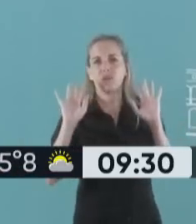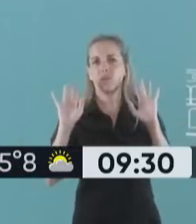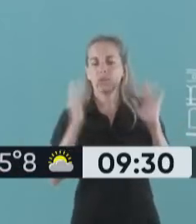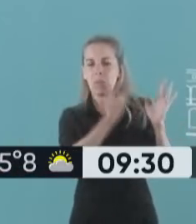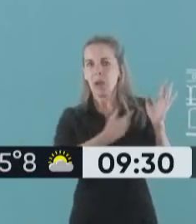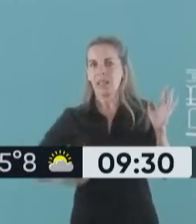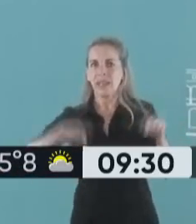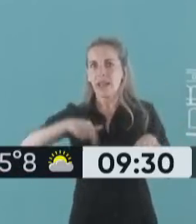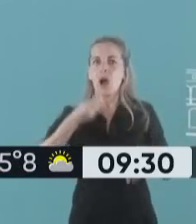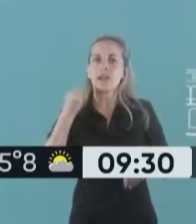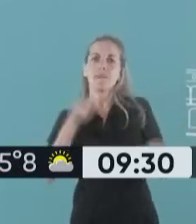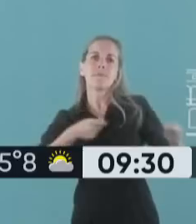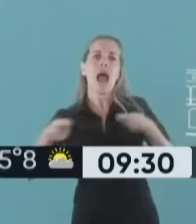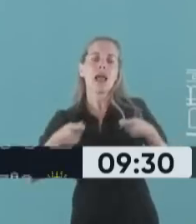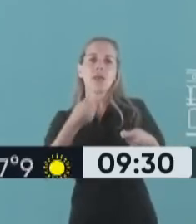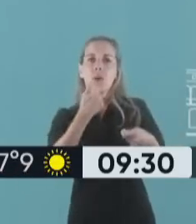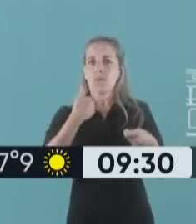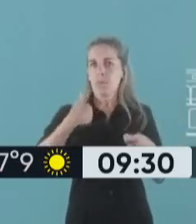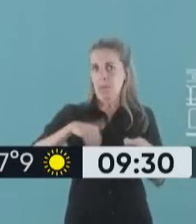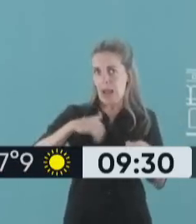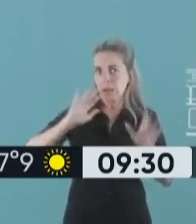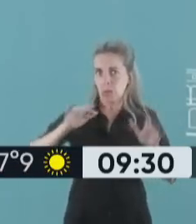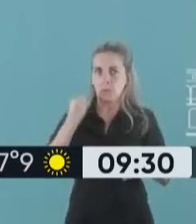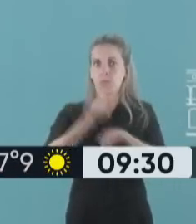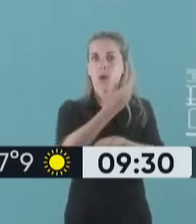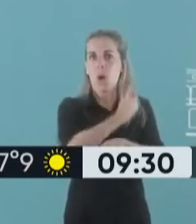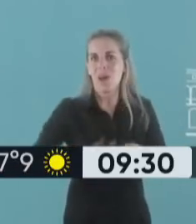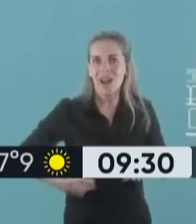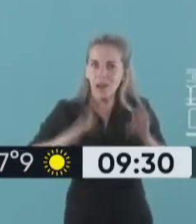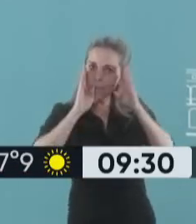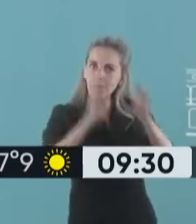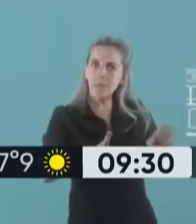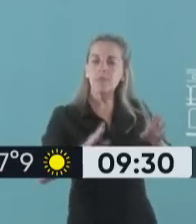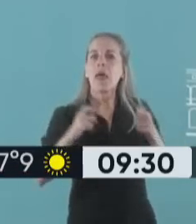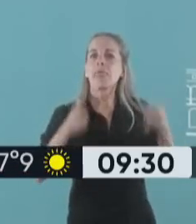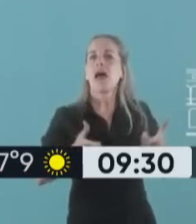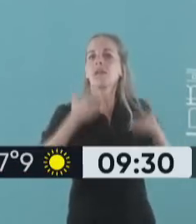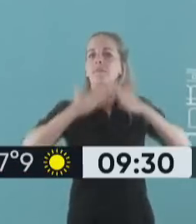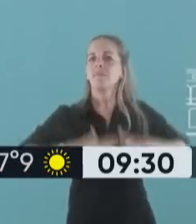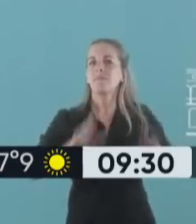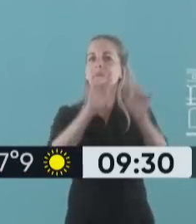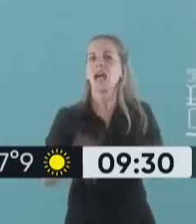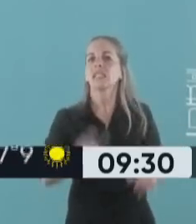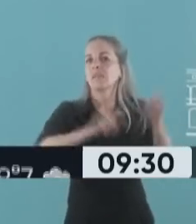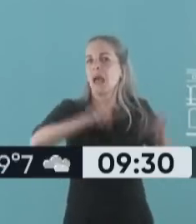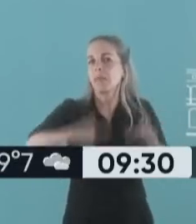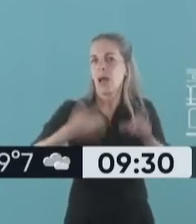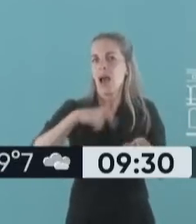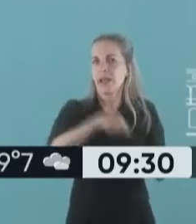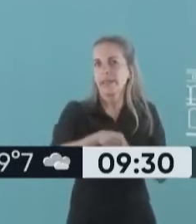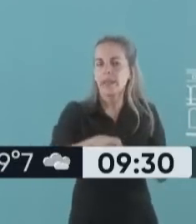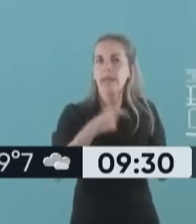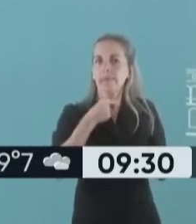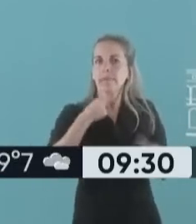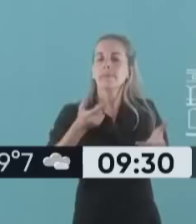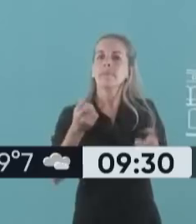está gobernando, su preocupación central en este momento es gobernar, es llevar tranquilidad a los hogares argentinos, es que mejore